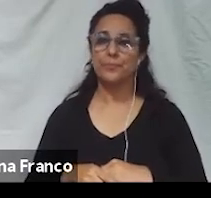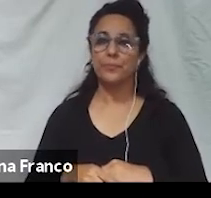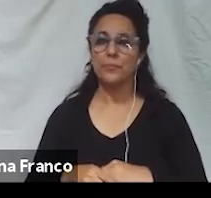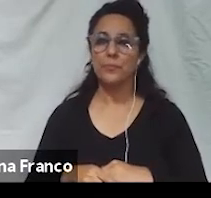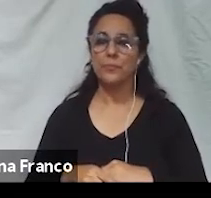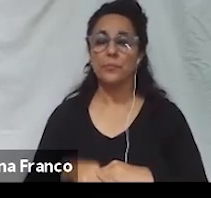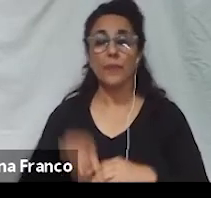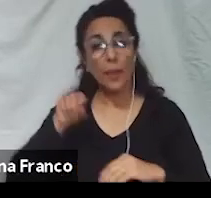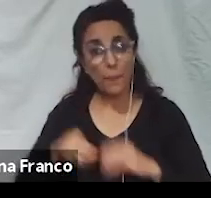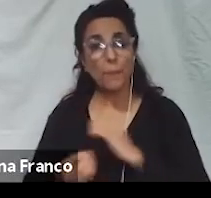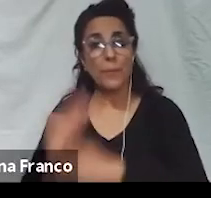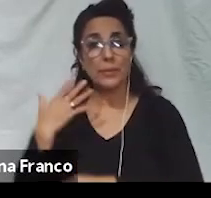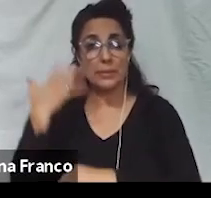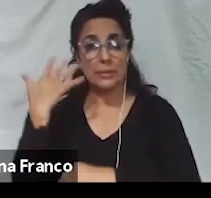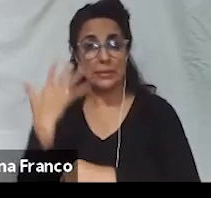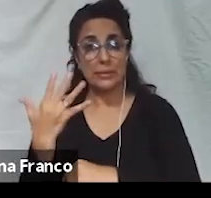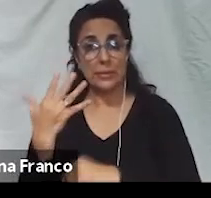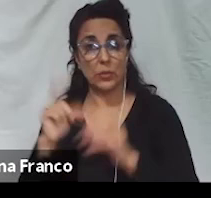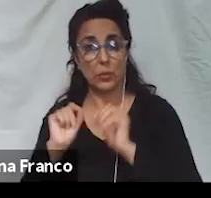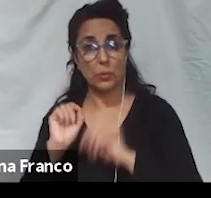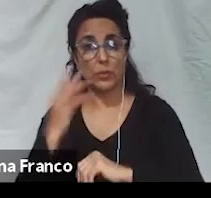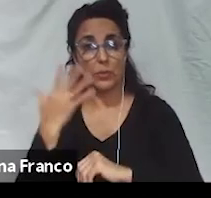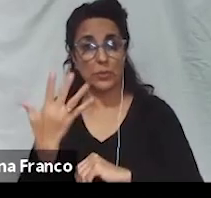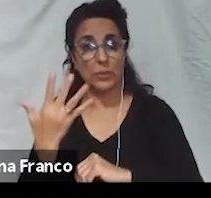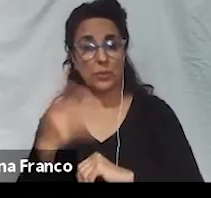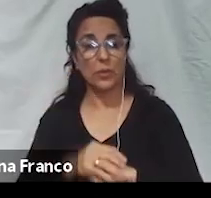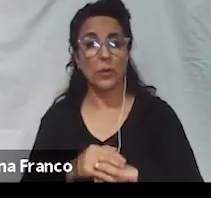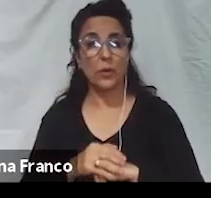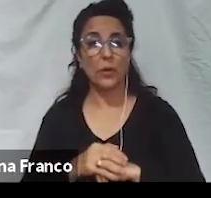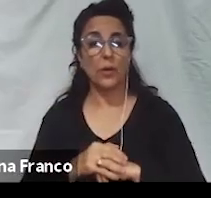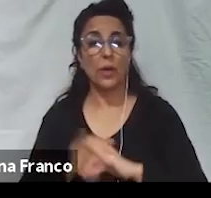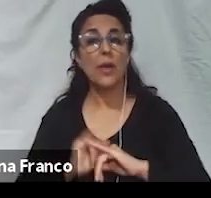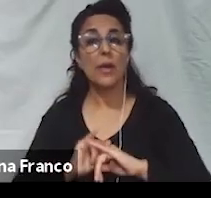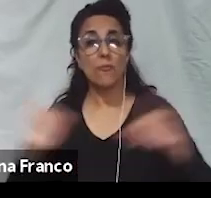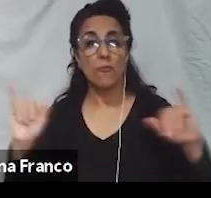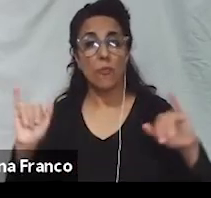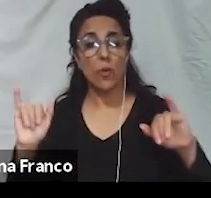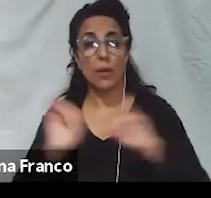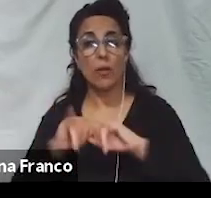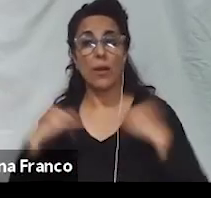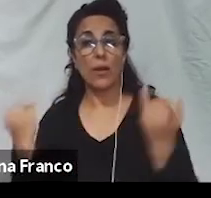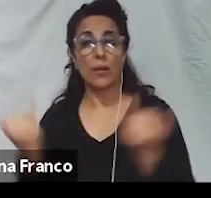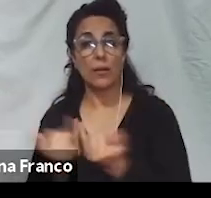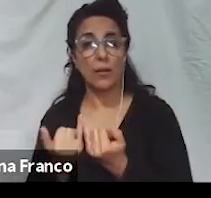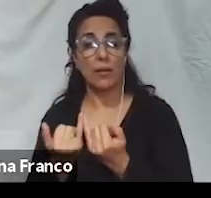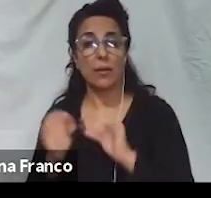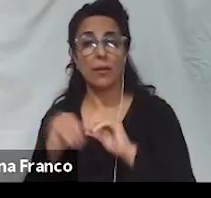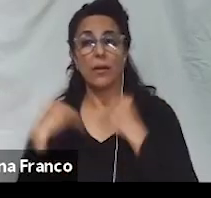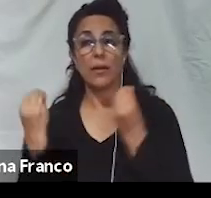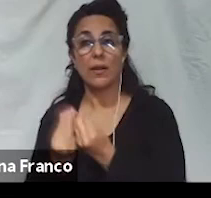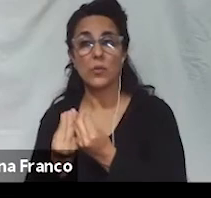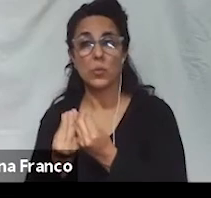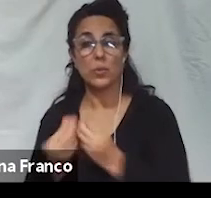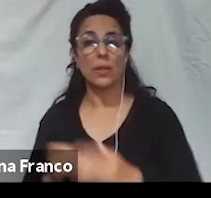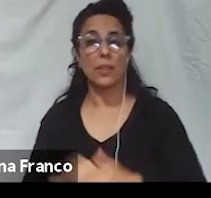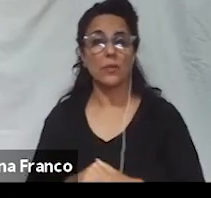Bueno, entonces partimos desde el paso 5, que dice informar los resultados de la evaluación. Digamos, acá vamos